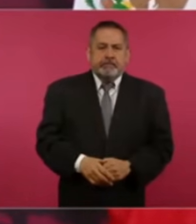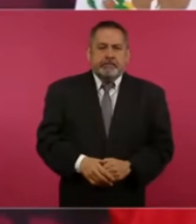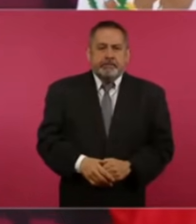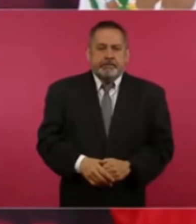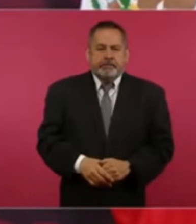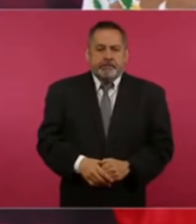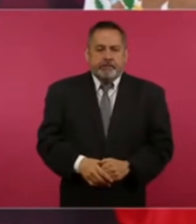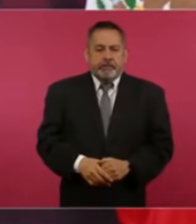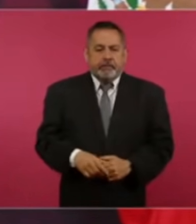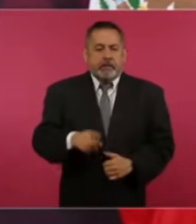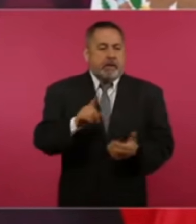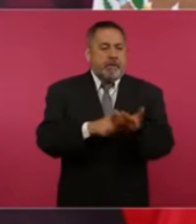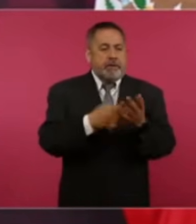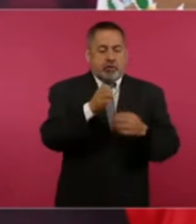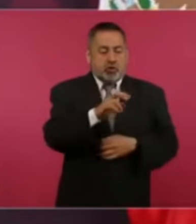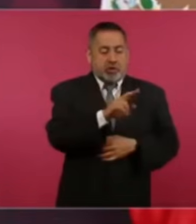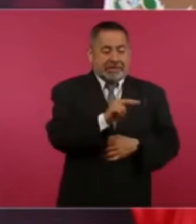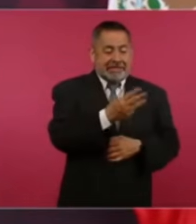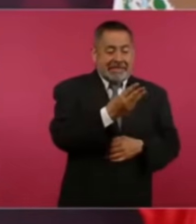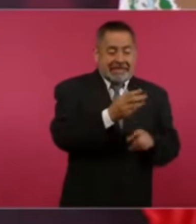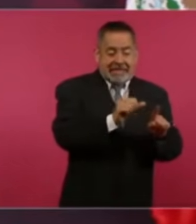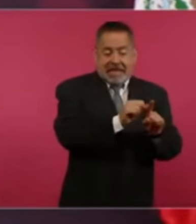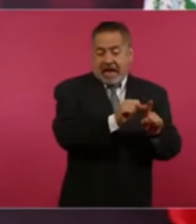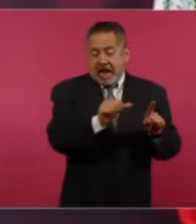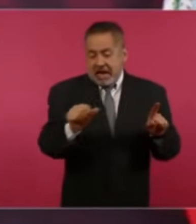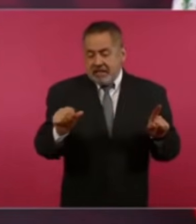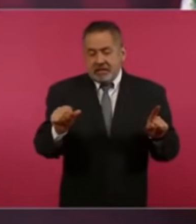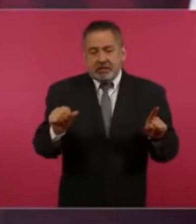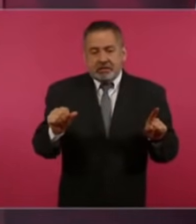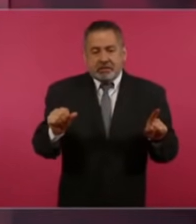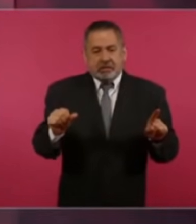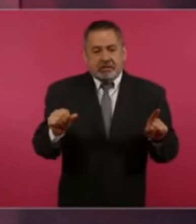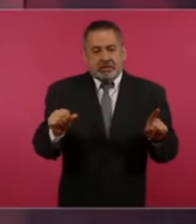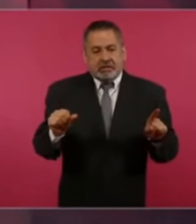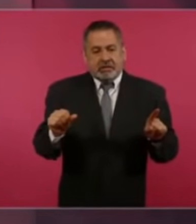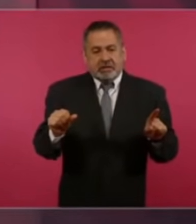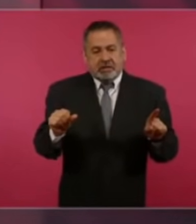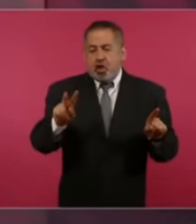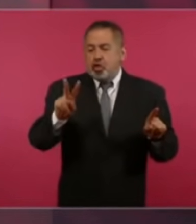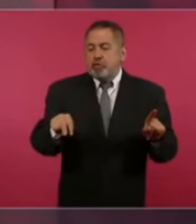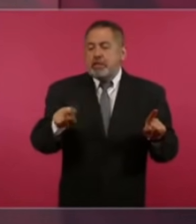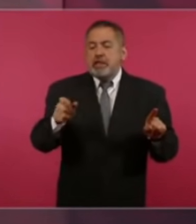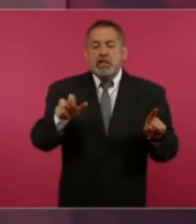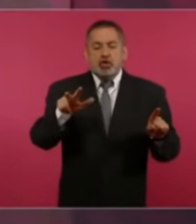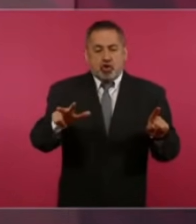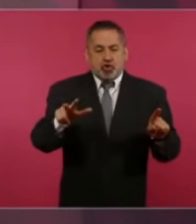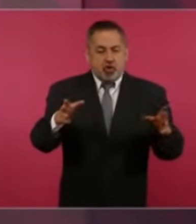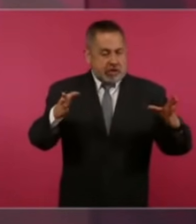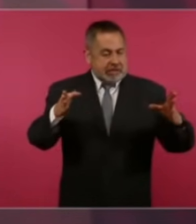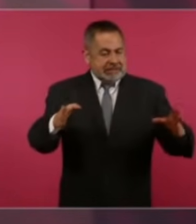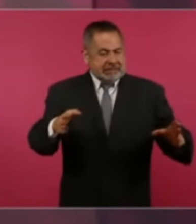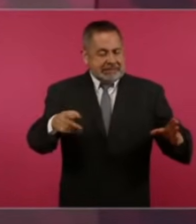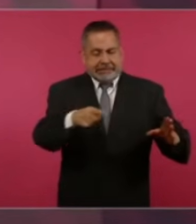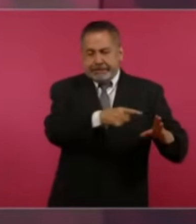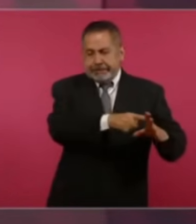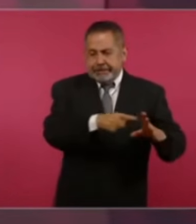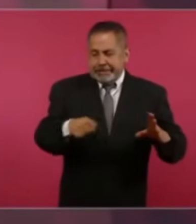de 1983 a finales del 2018.